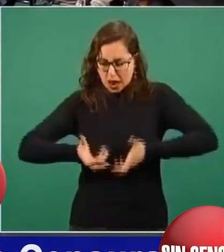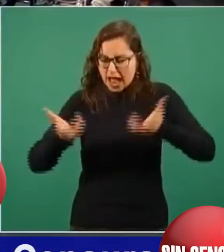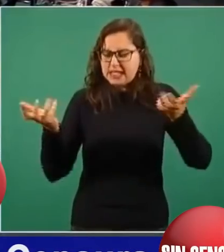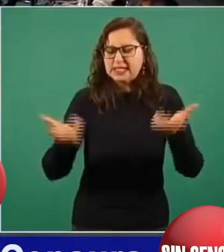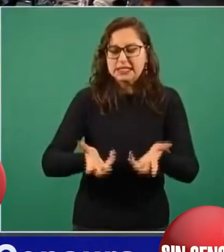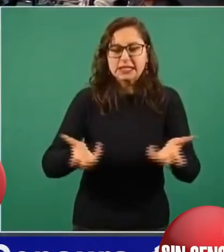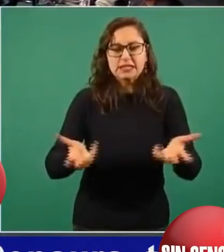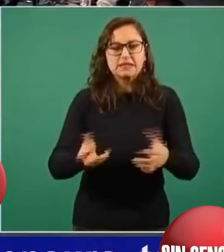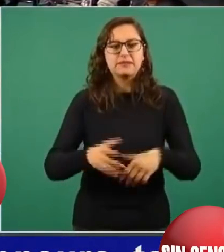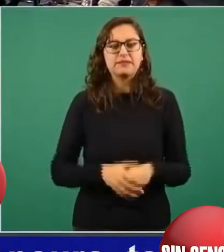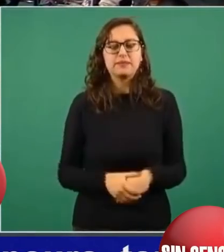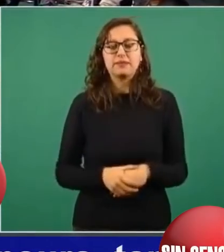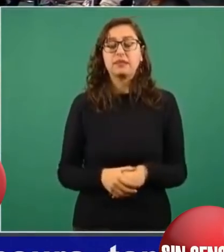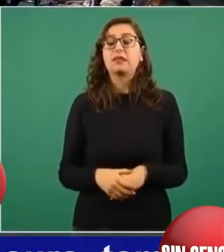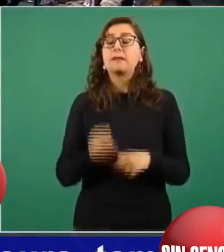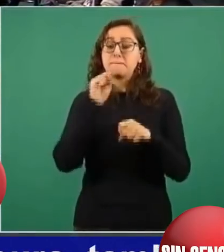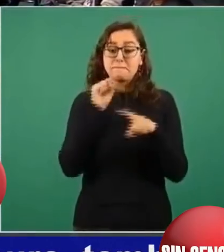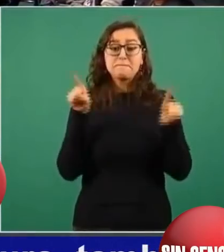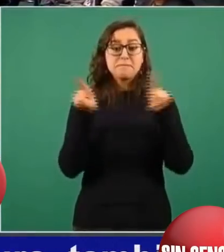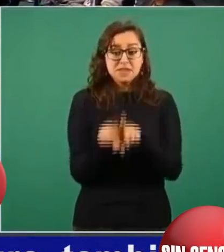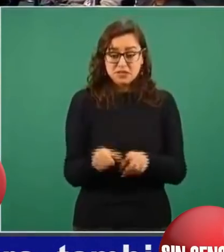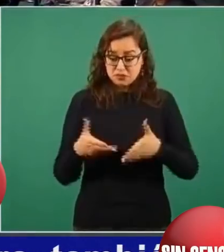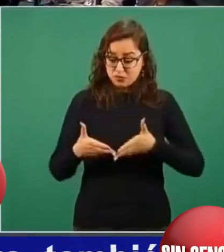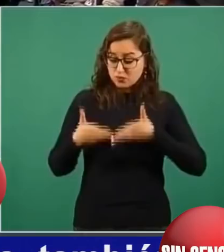a modernizar los puertos,